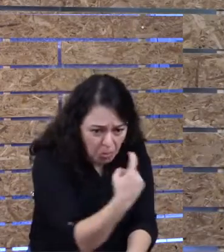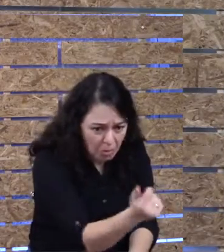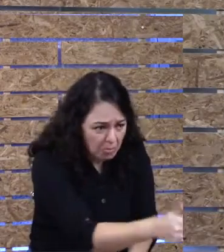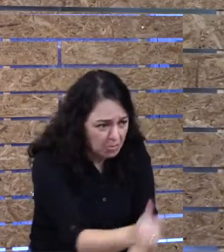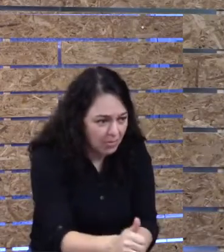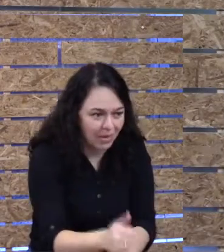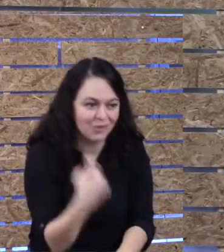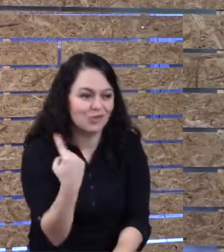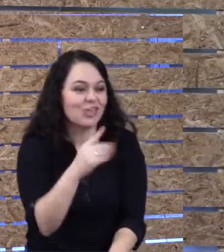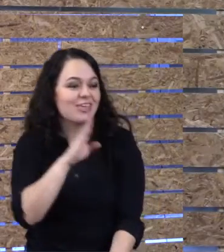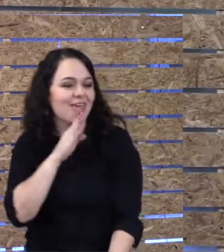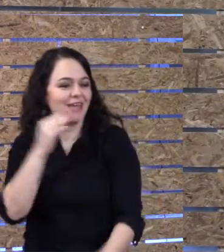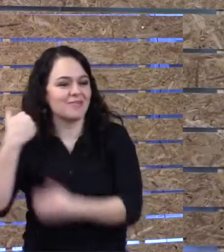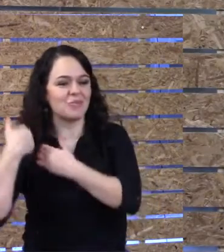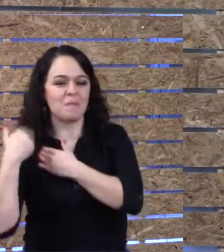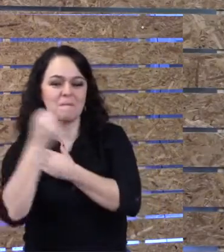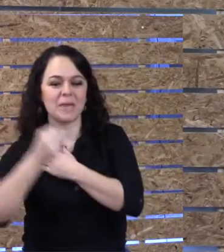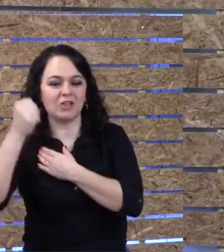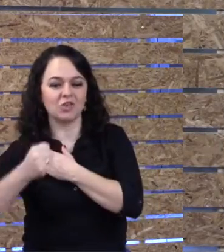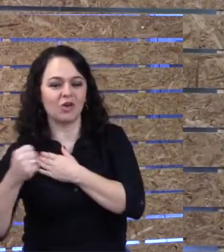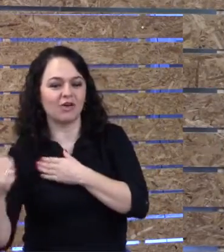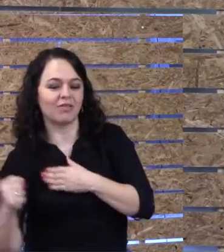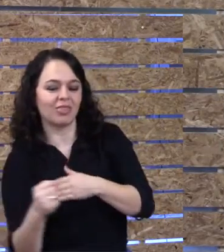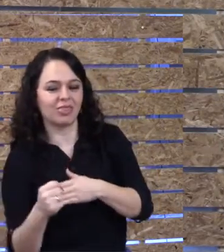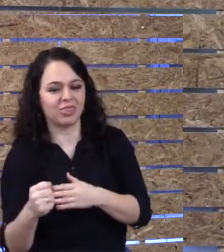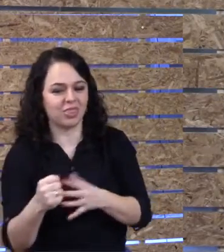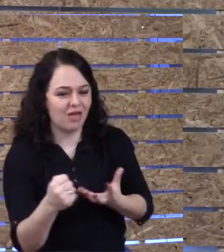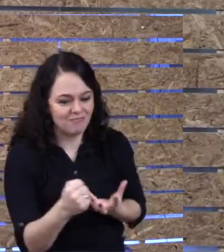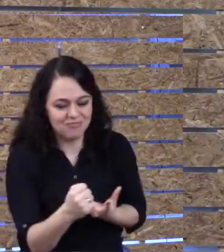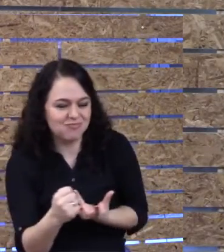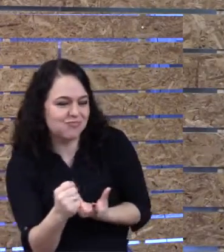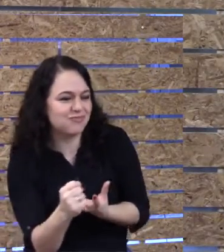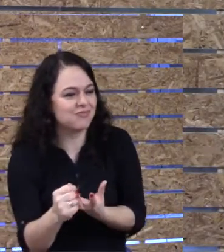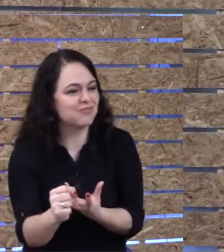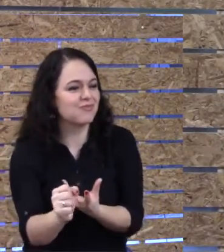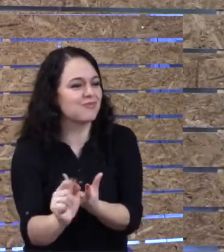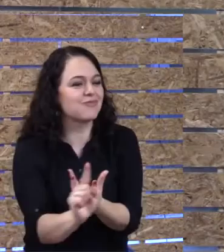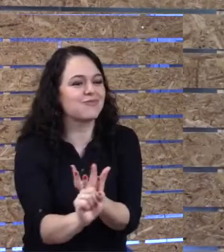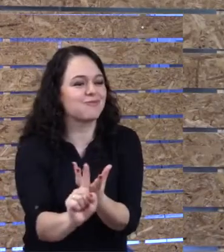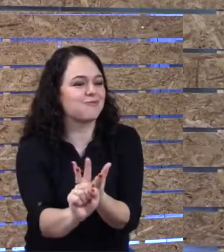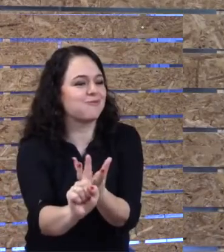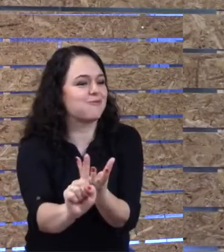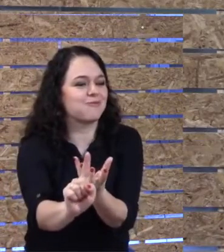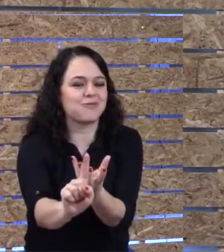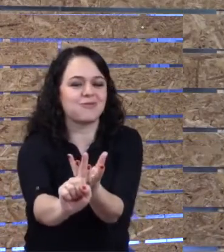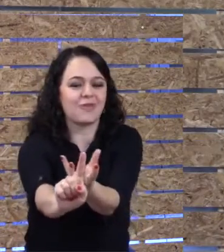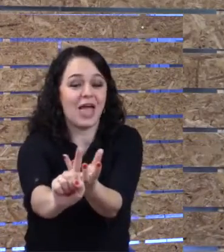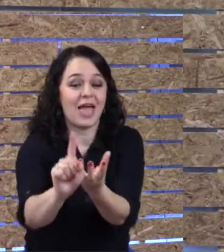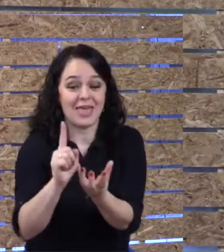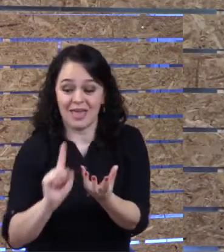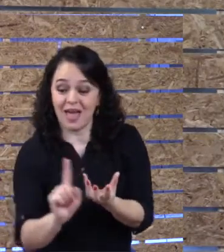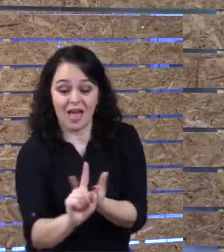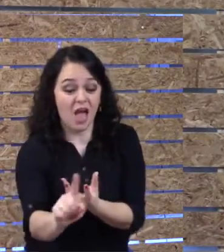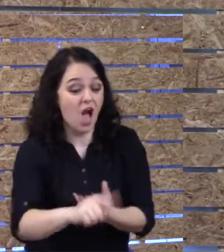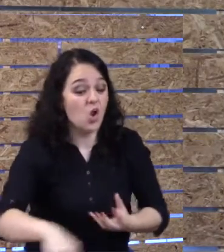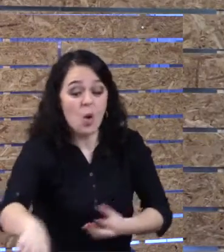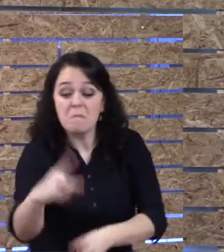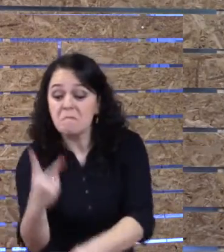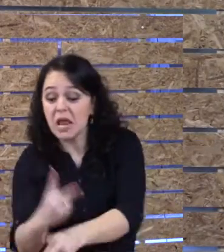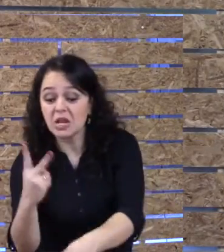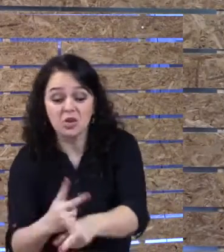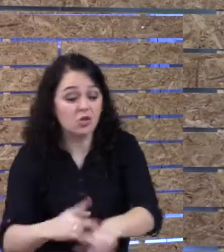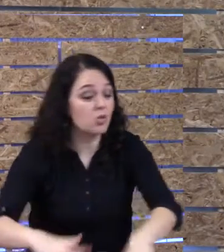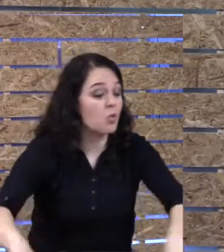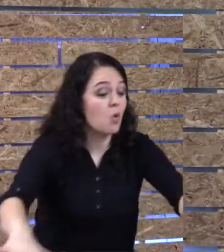saben que en los valles donde las pueden divisar desde lejos y donde hay verdes pastos, ahí van a llegar los animalitos a pastar. Pero el